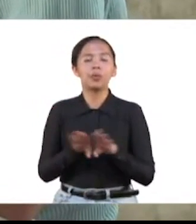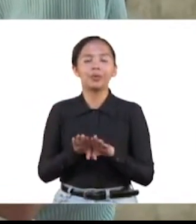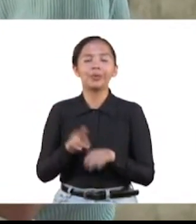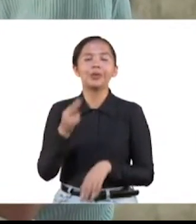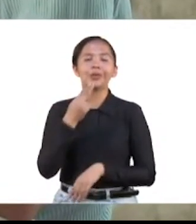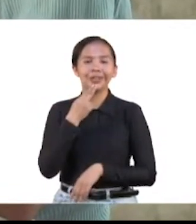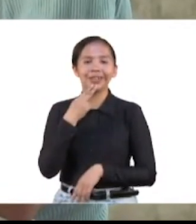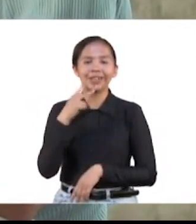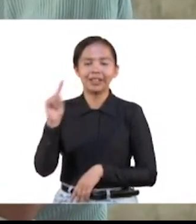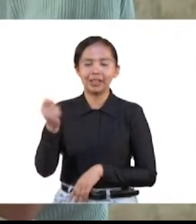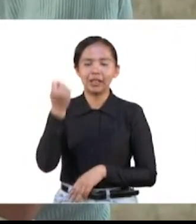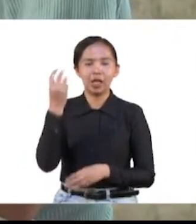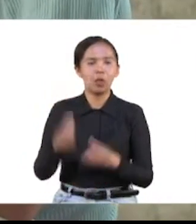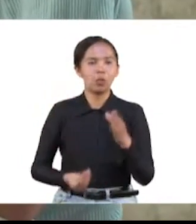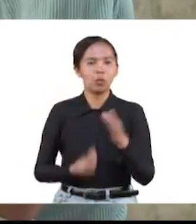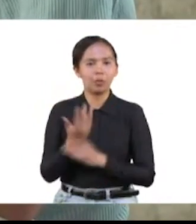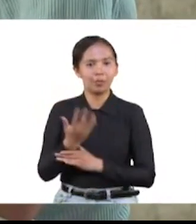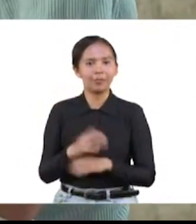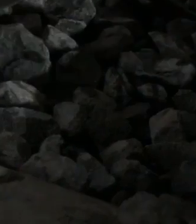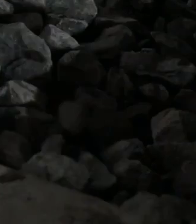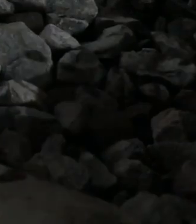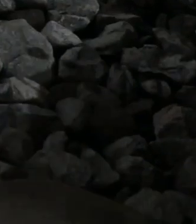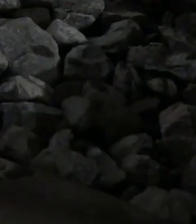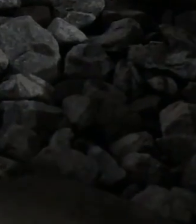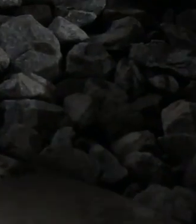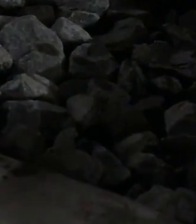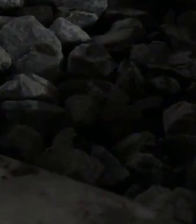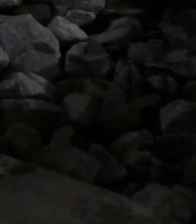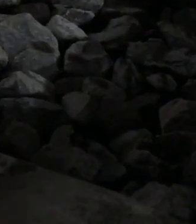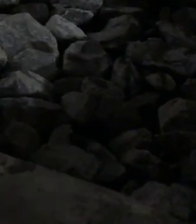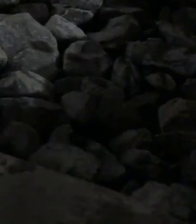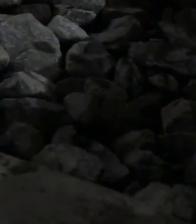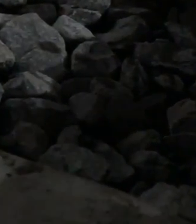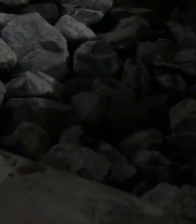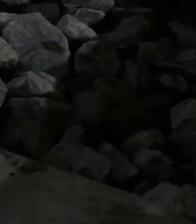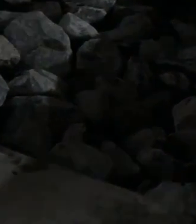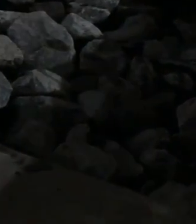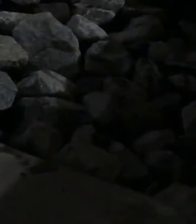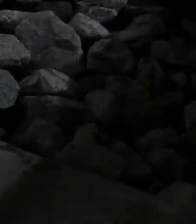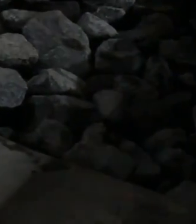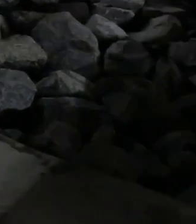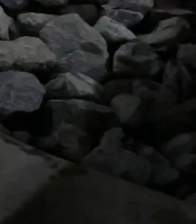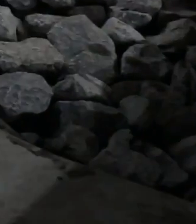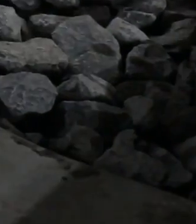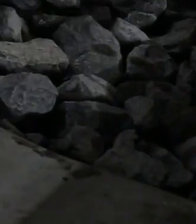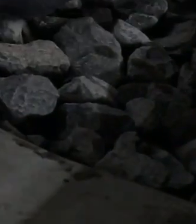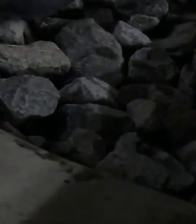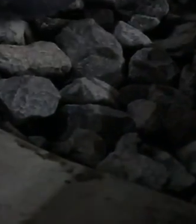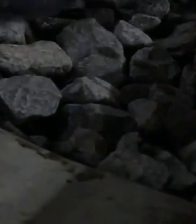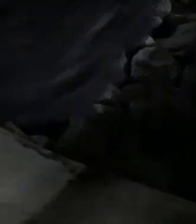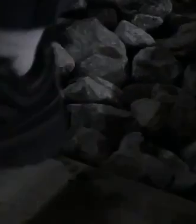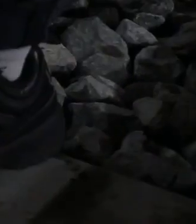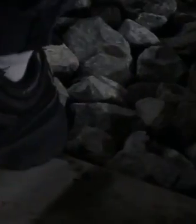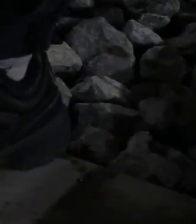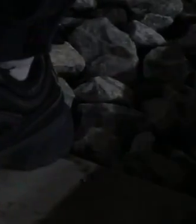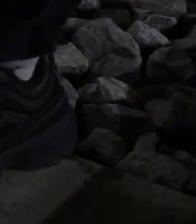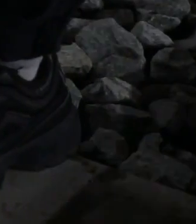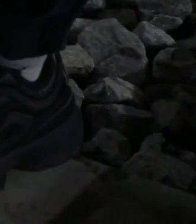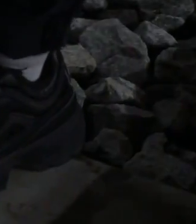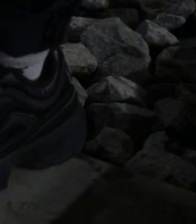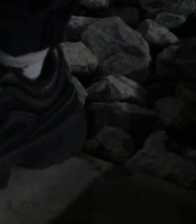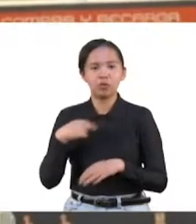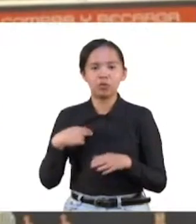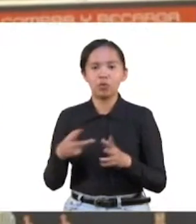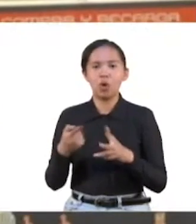puede haber en cualquier lugar del mundo qué viene adelante iniciaremos de inmediato la etapa de